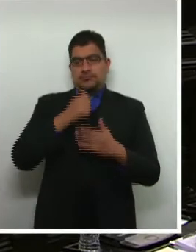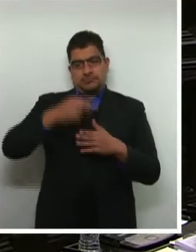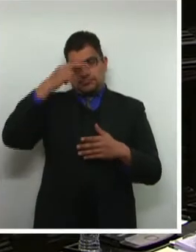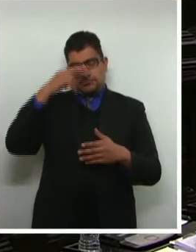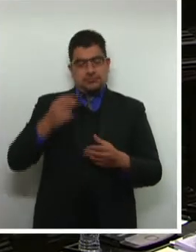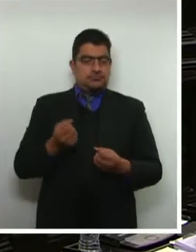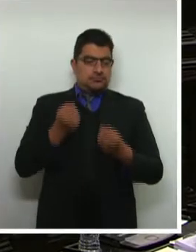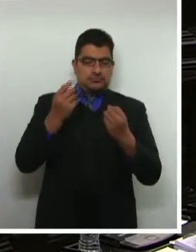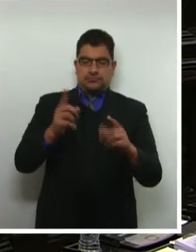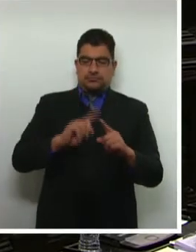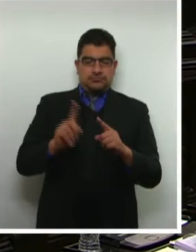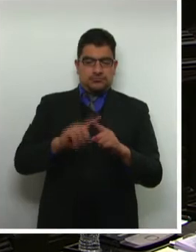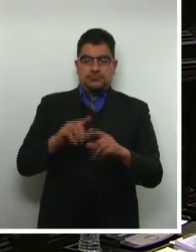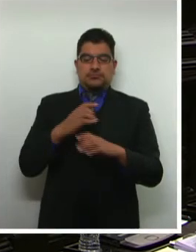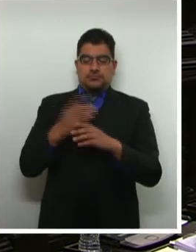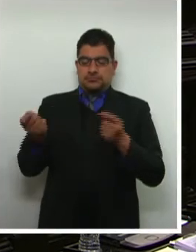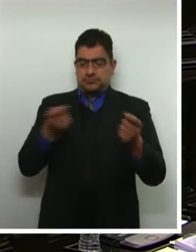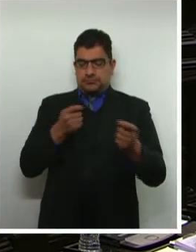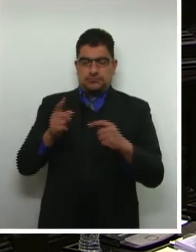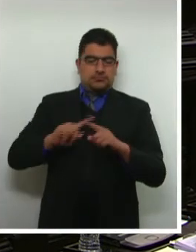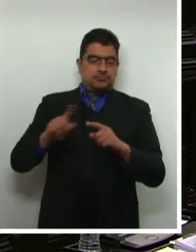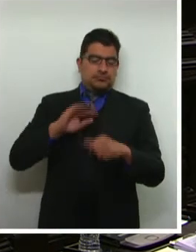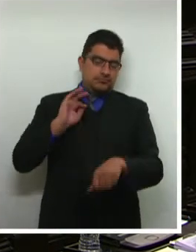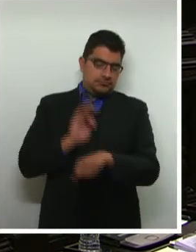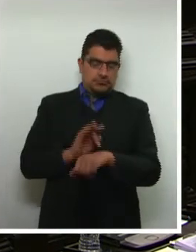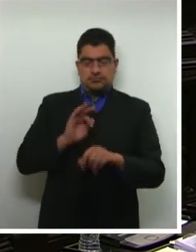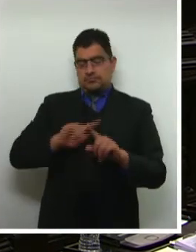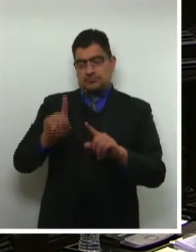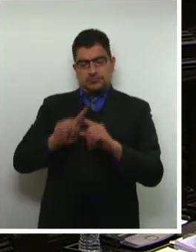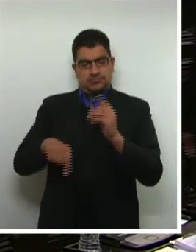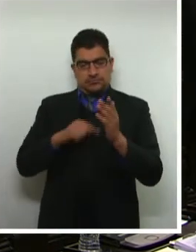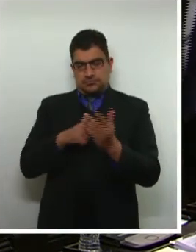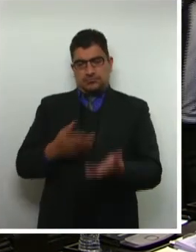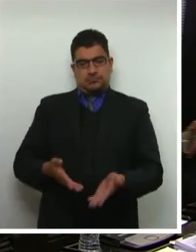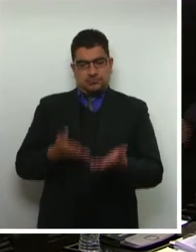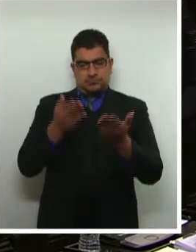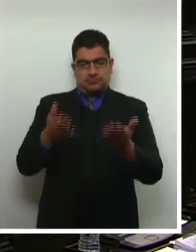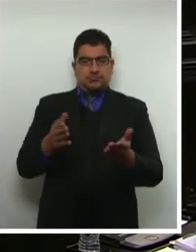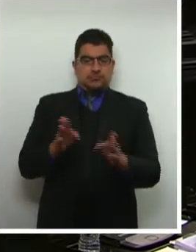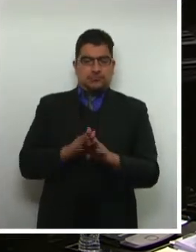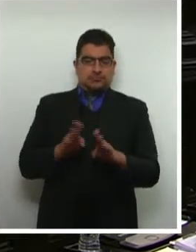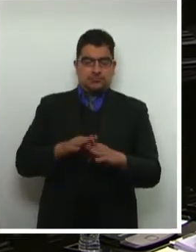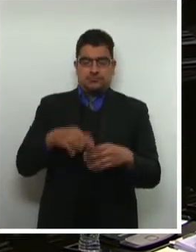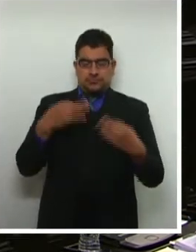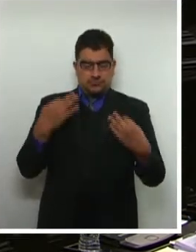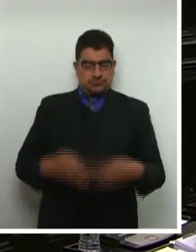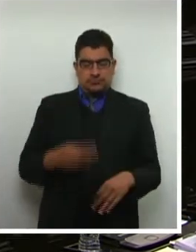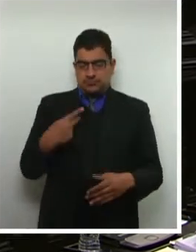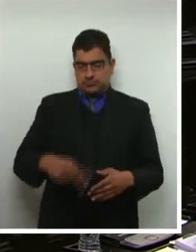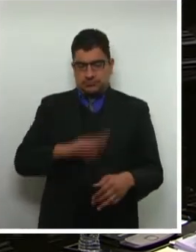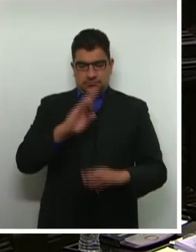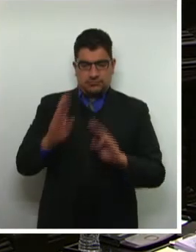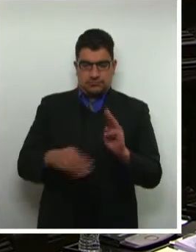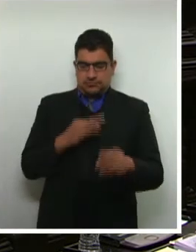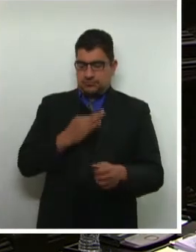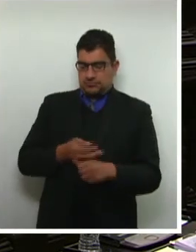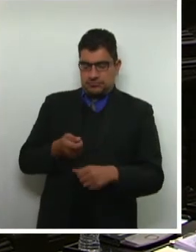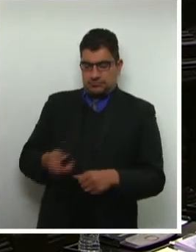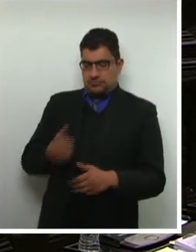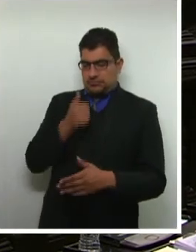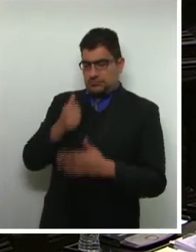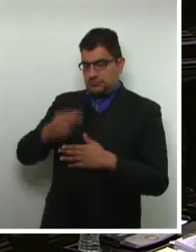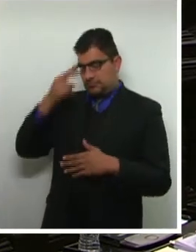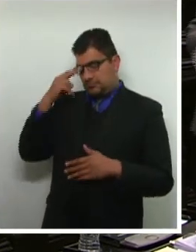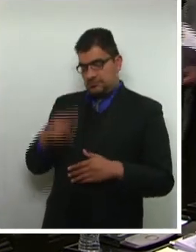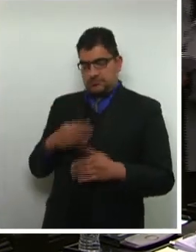creará órganos de coordinación para la protección y conservación de los sitios declarados Patrimonio de la Humanidad en la ciudad,